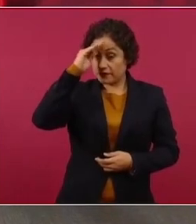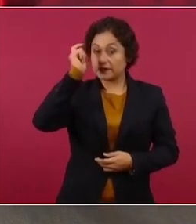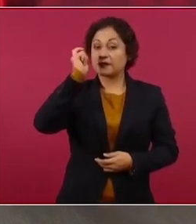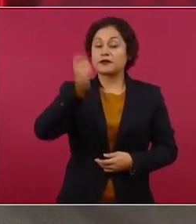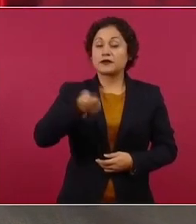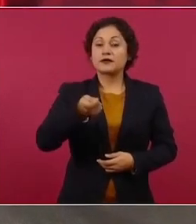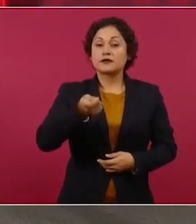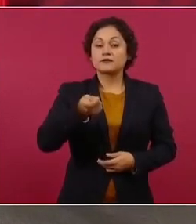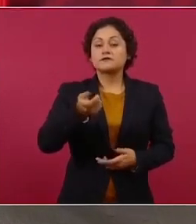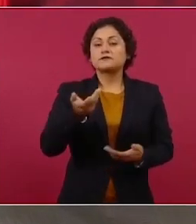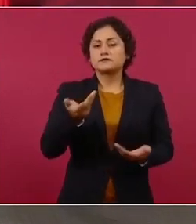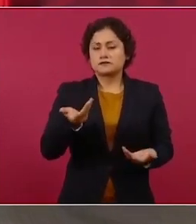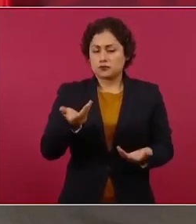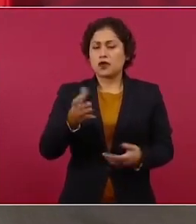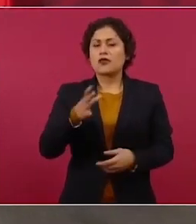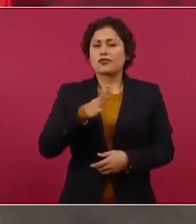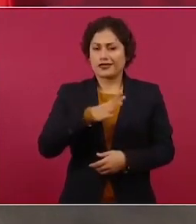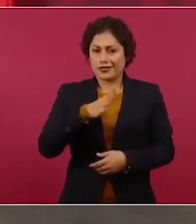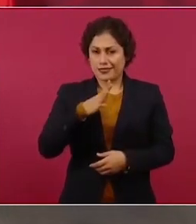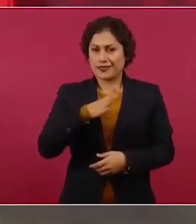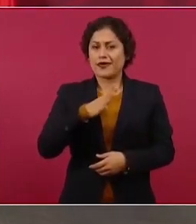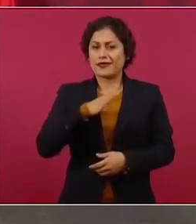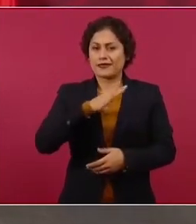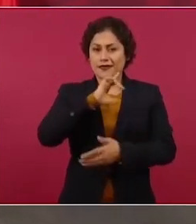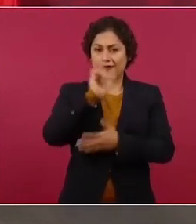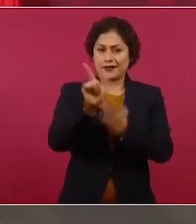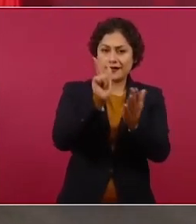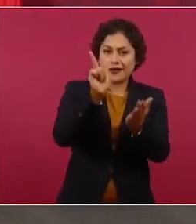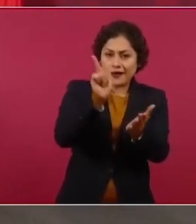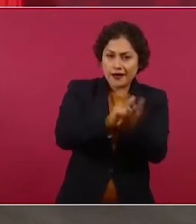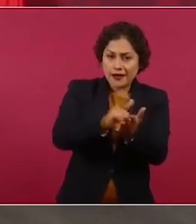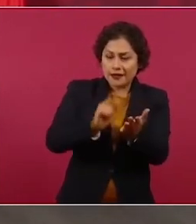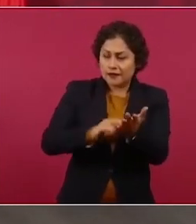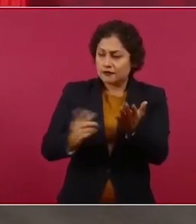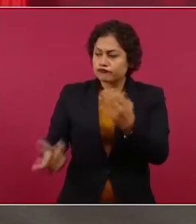las limitantes, porque no se logró